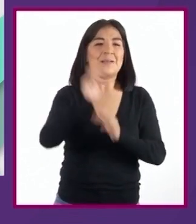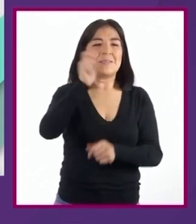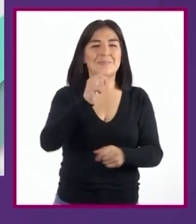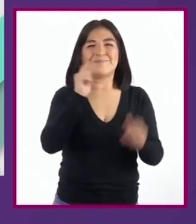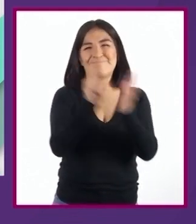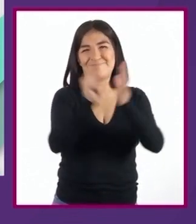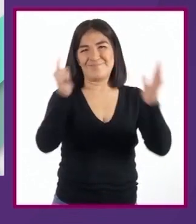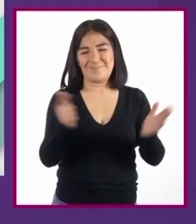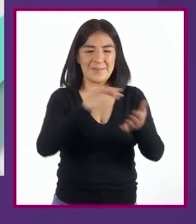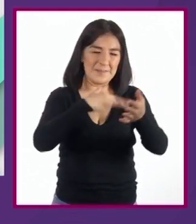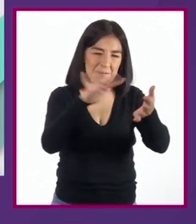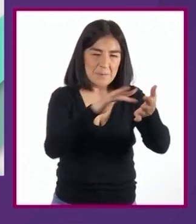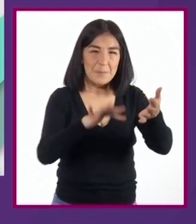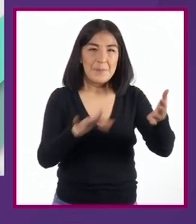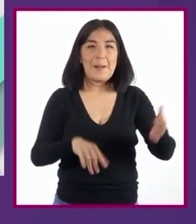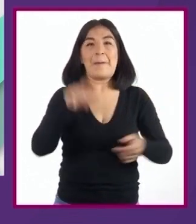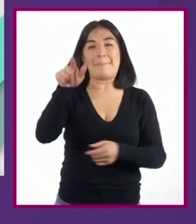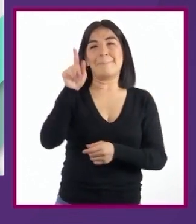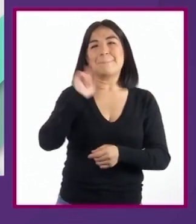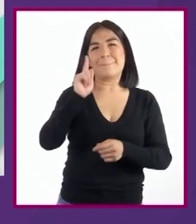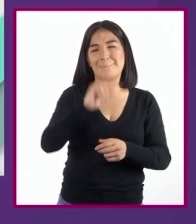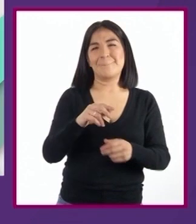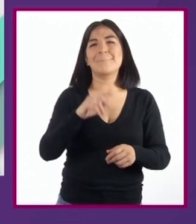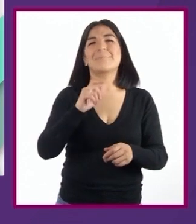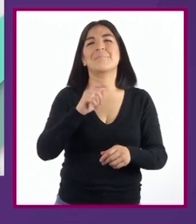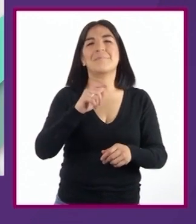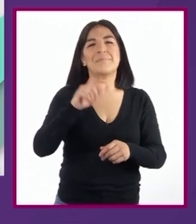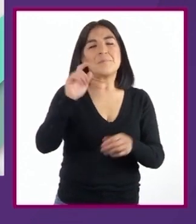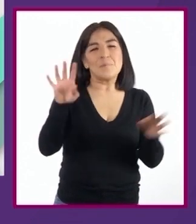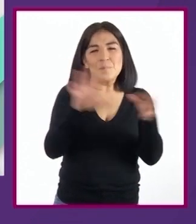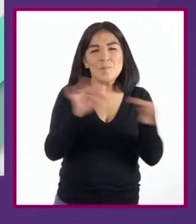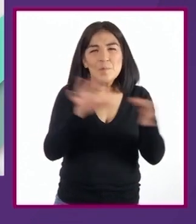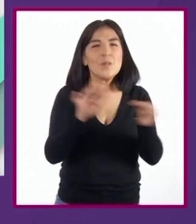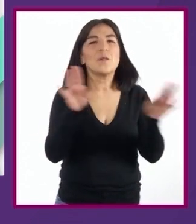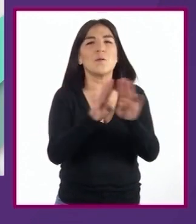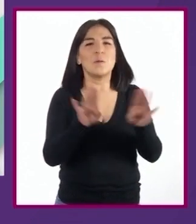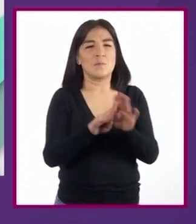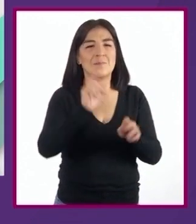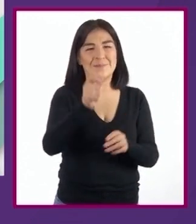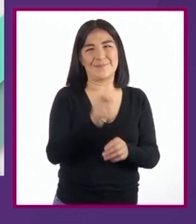texto. Una compañía de seguros de automóviles clasifica